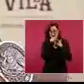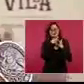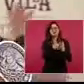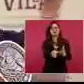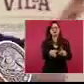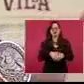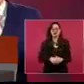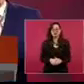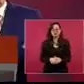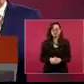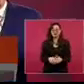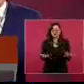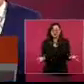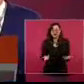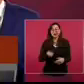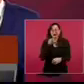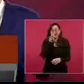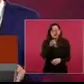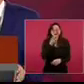Esto es hablando